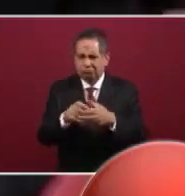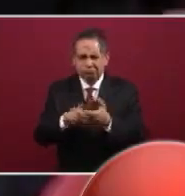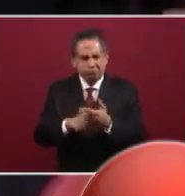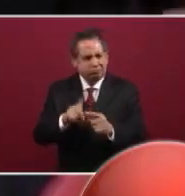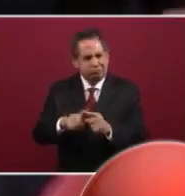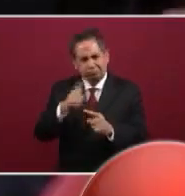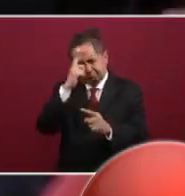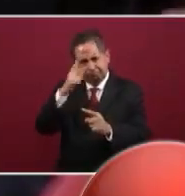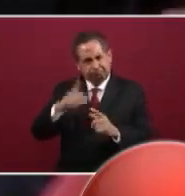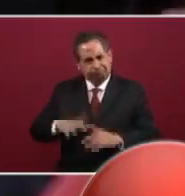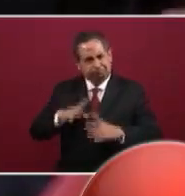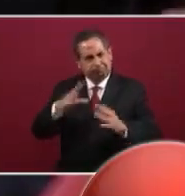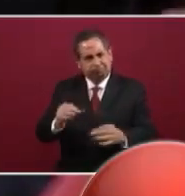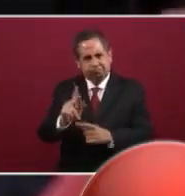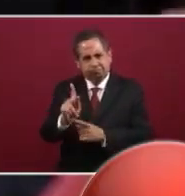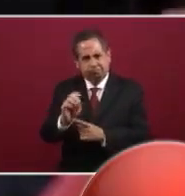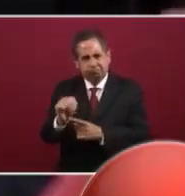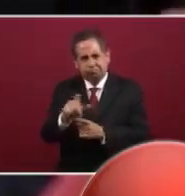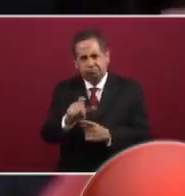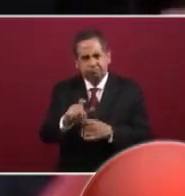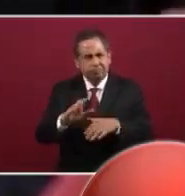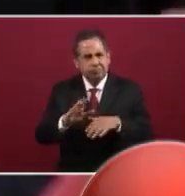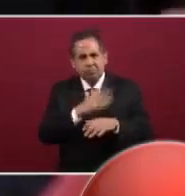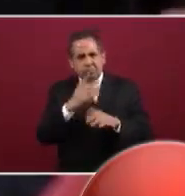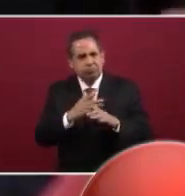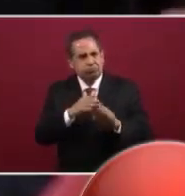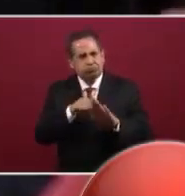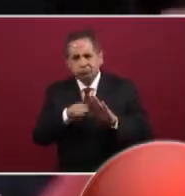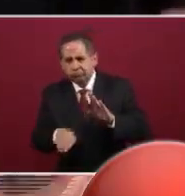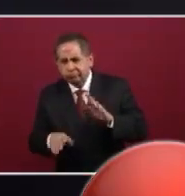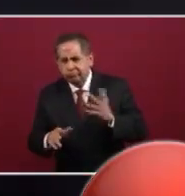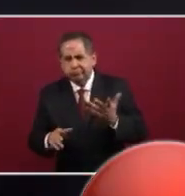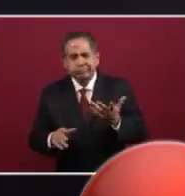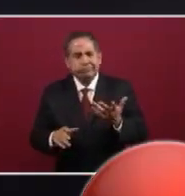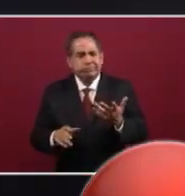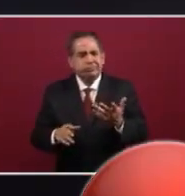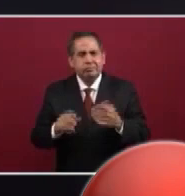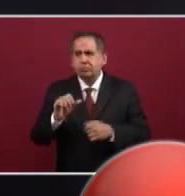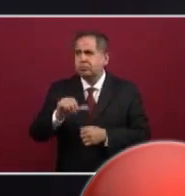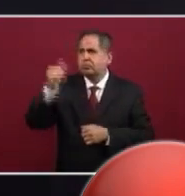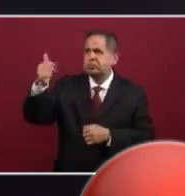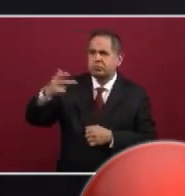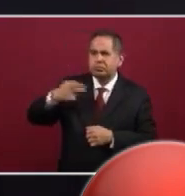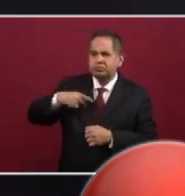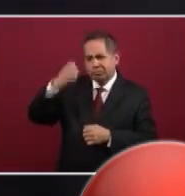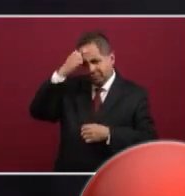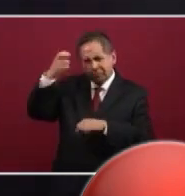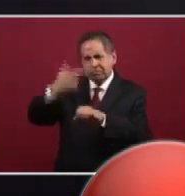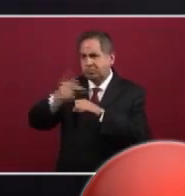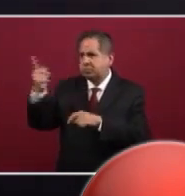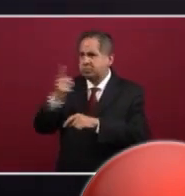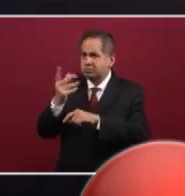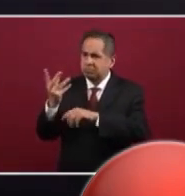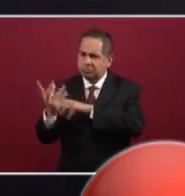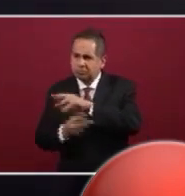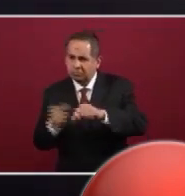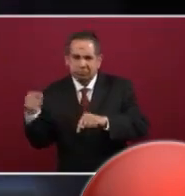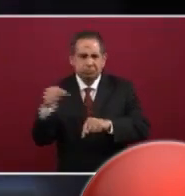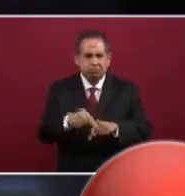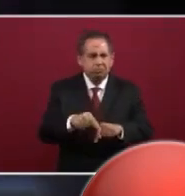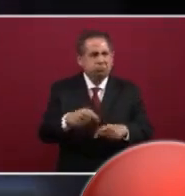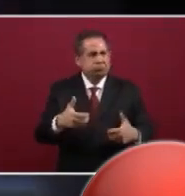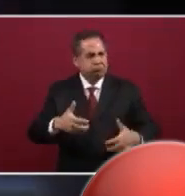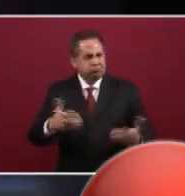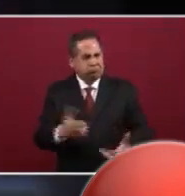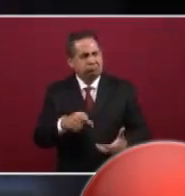¿Quién hizo Pemex? ¿Y por qué se habla ahora de que tienen que venir otros a reemplazar a los mexicanos que hicieron